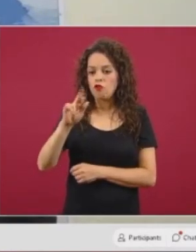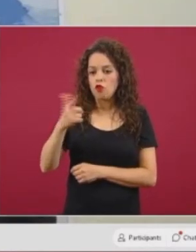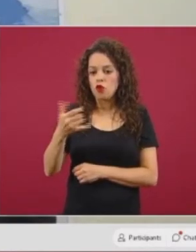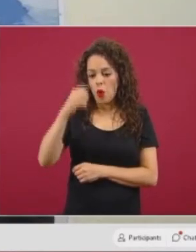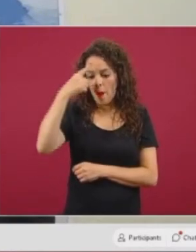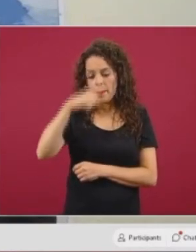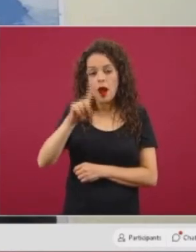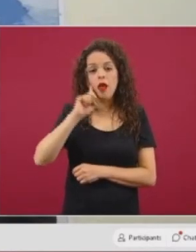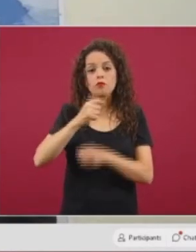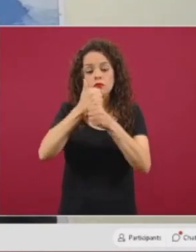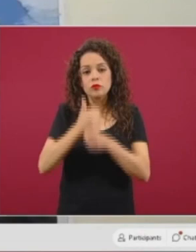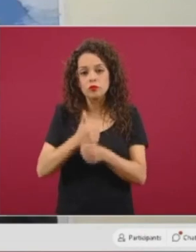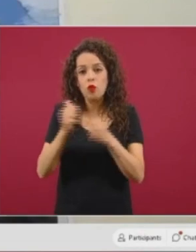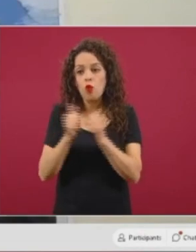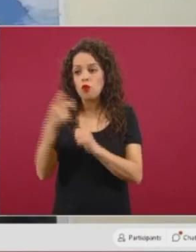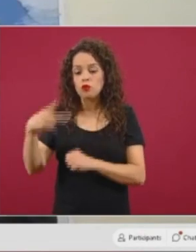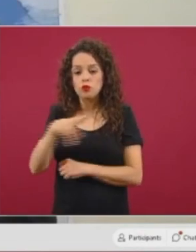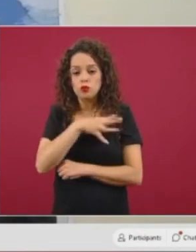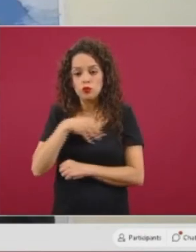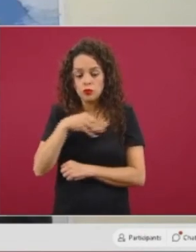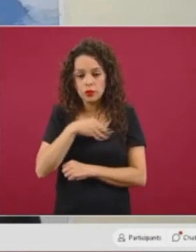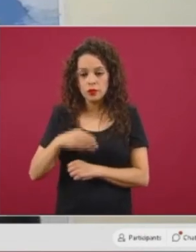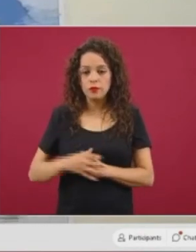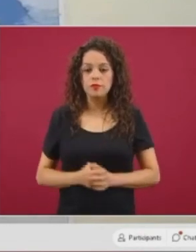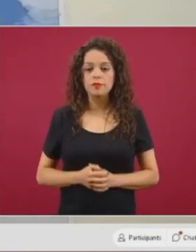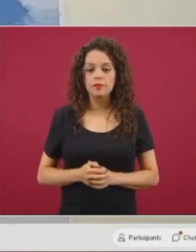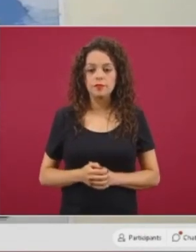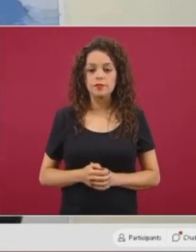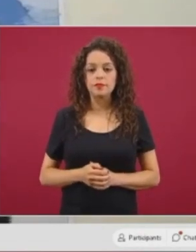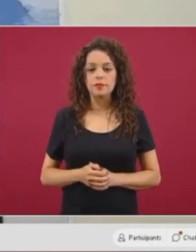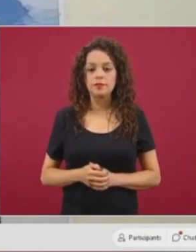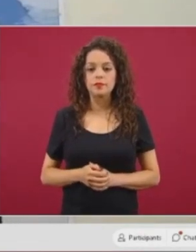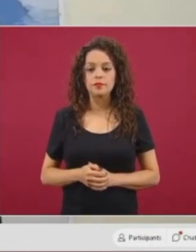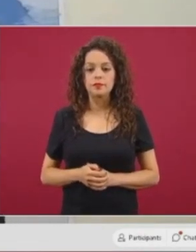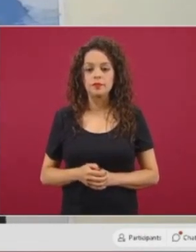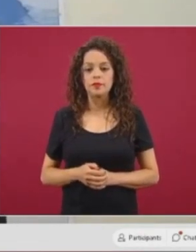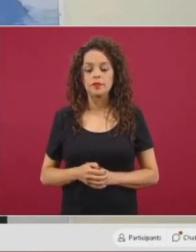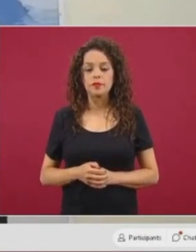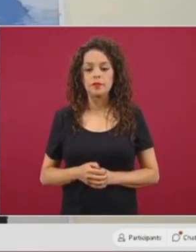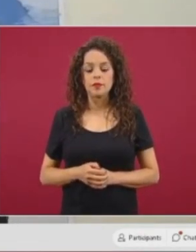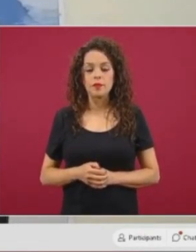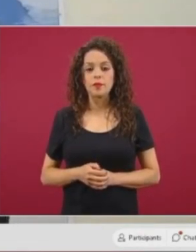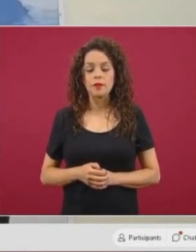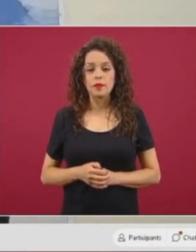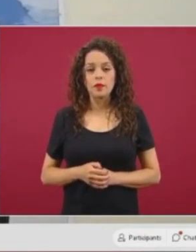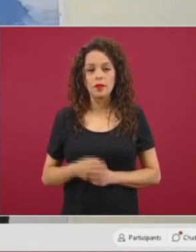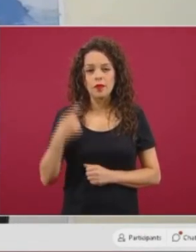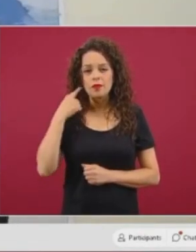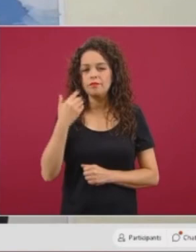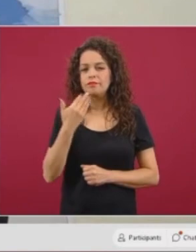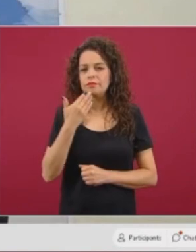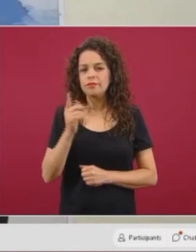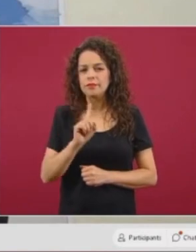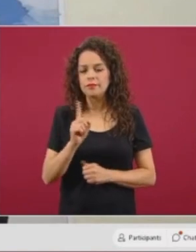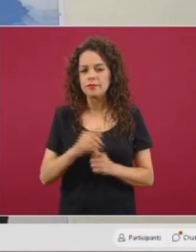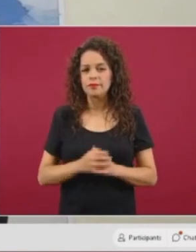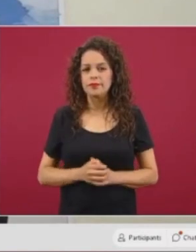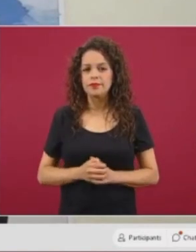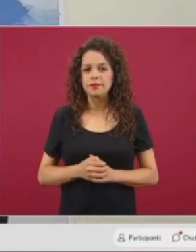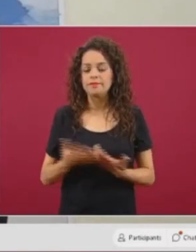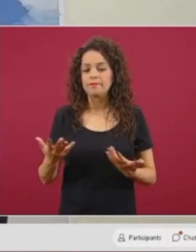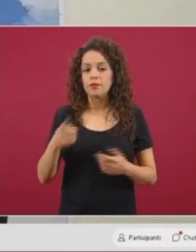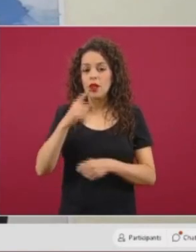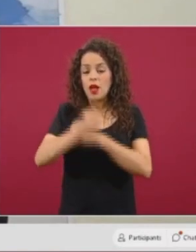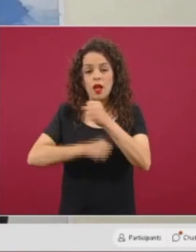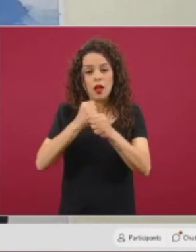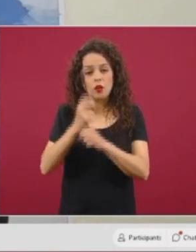administrado desde el Centro Nacional de Equidad de Género y Salud Reproductiva, al frente de la doctora Berdichevsky. A lo largo del año 2019